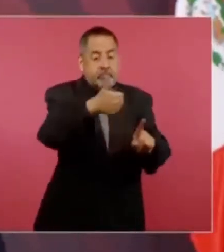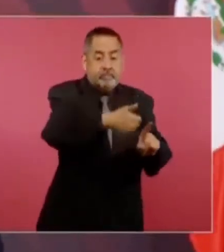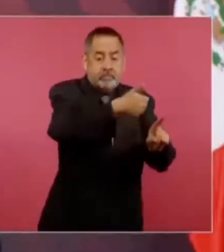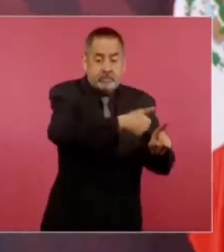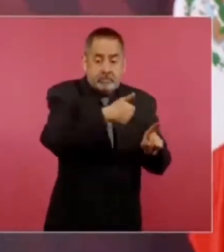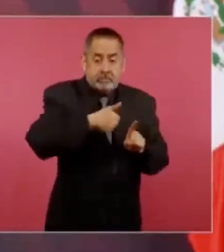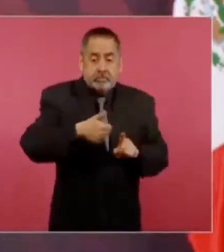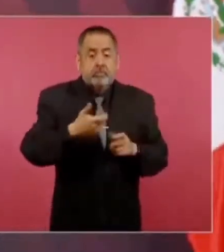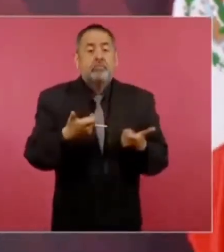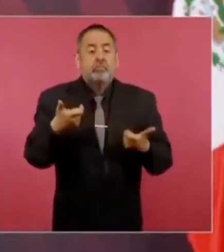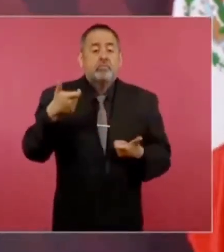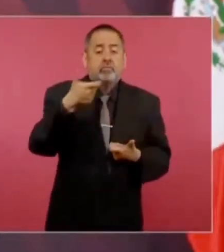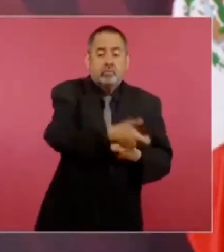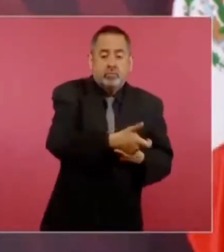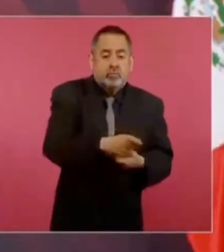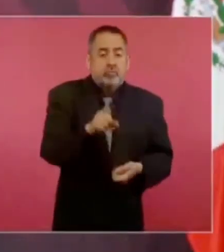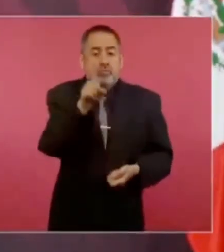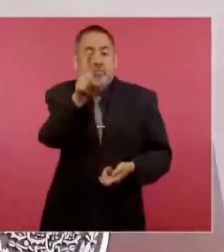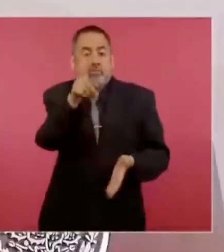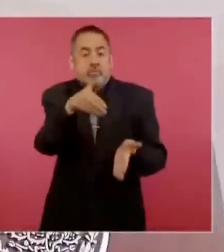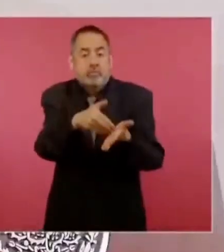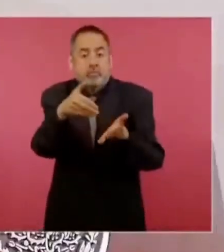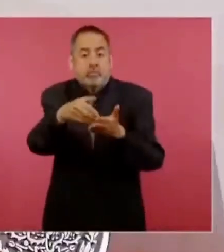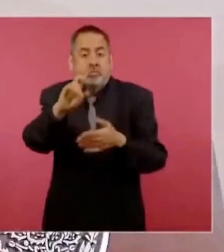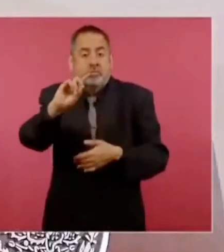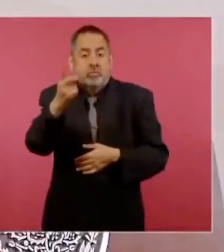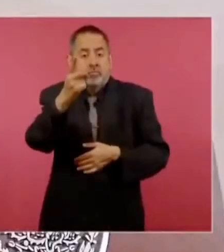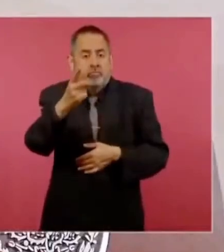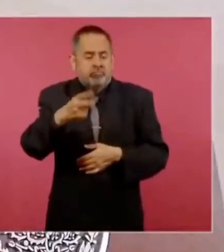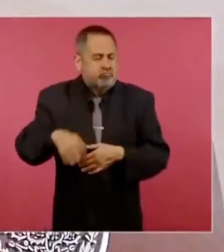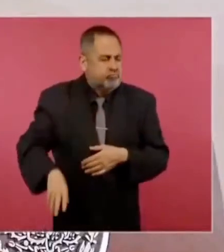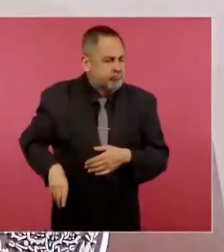aportó $1 millón.